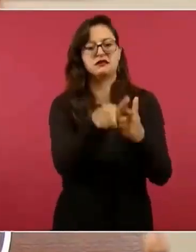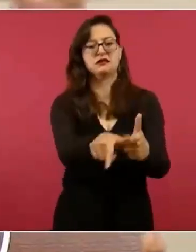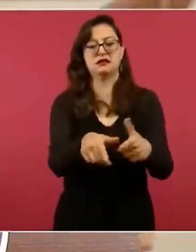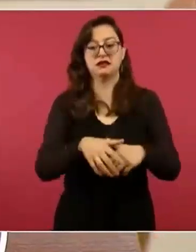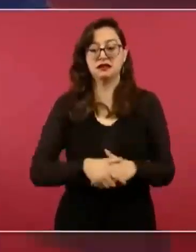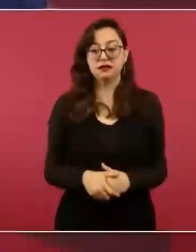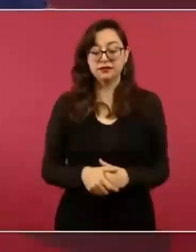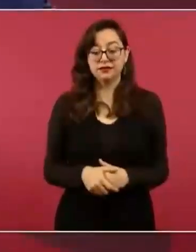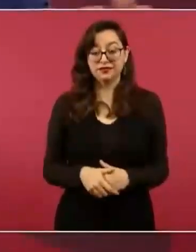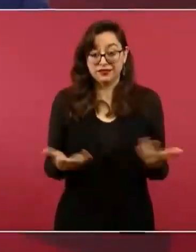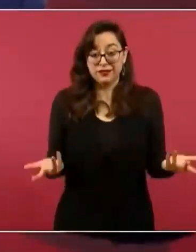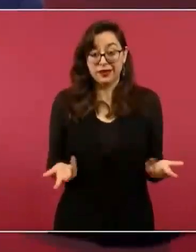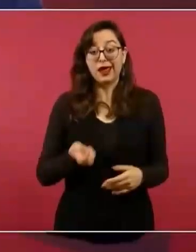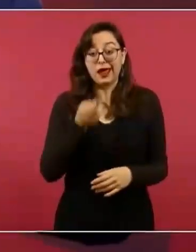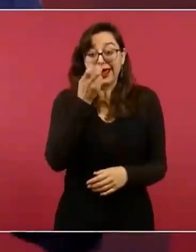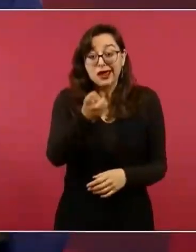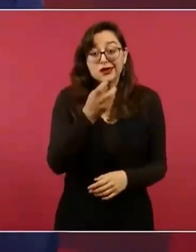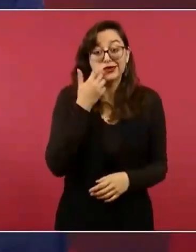Esto es hablando